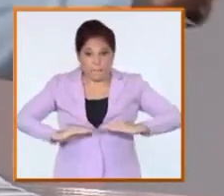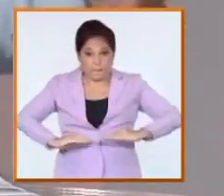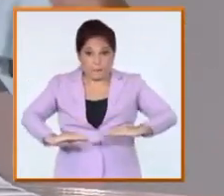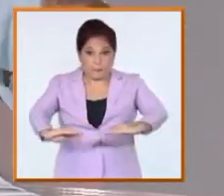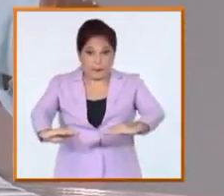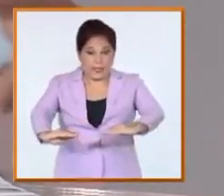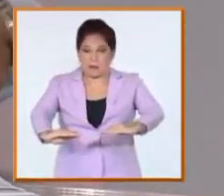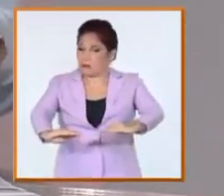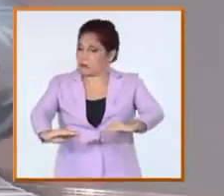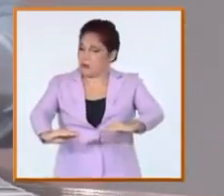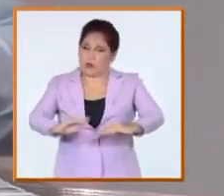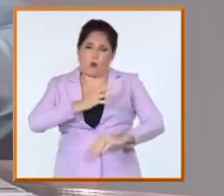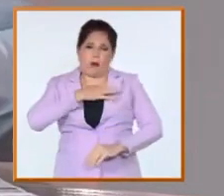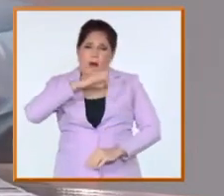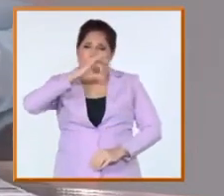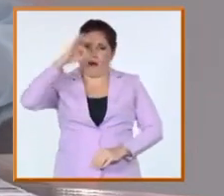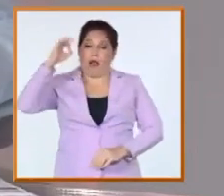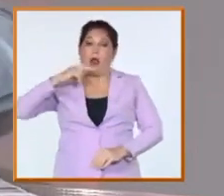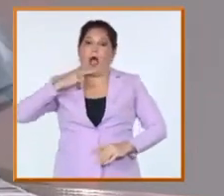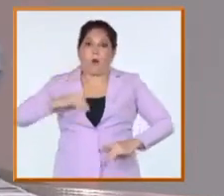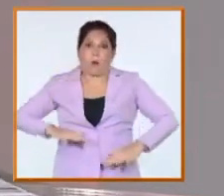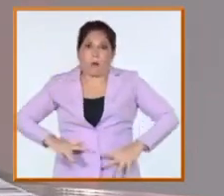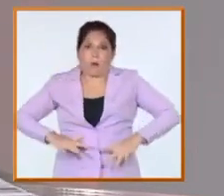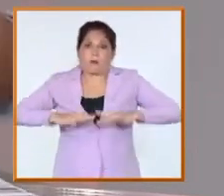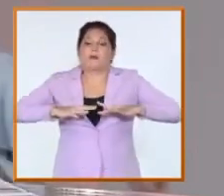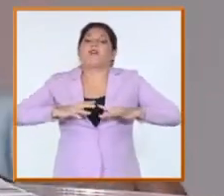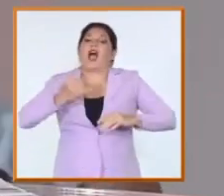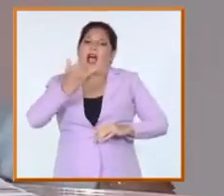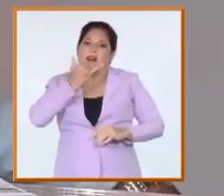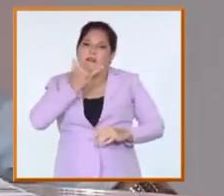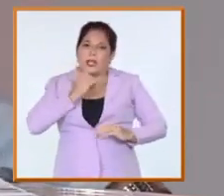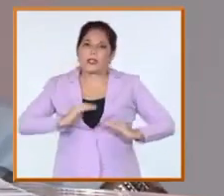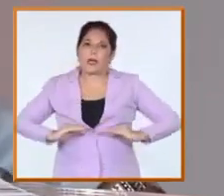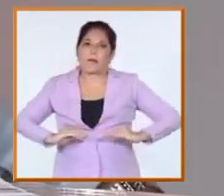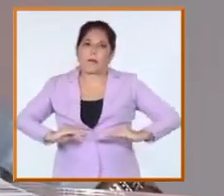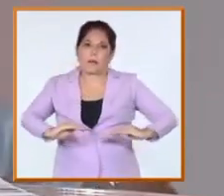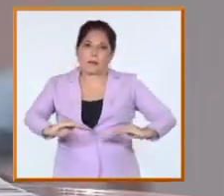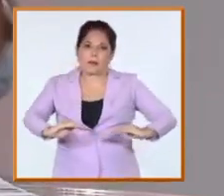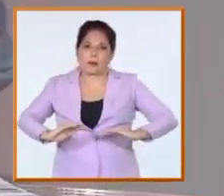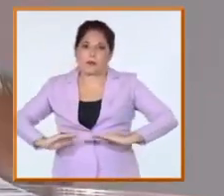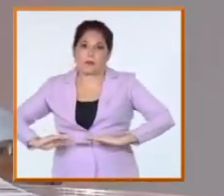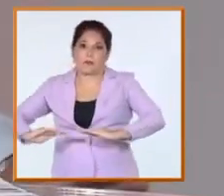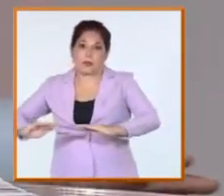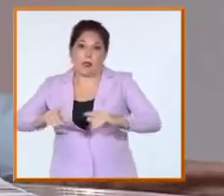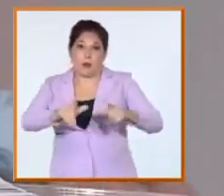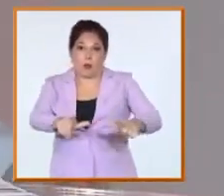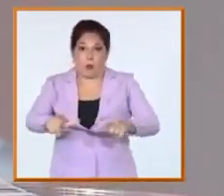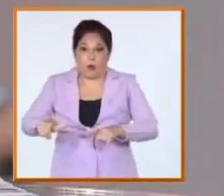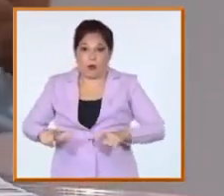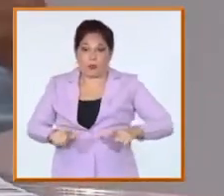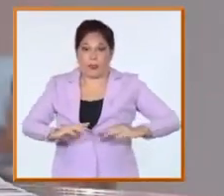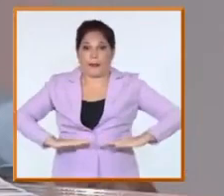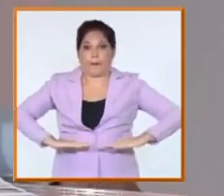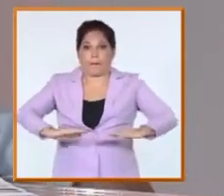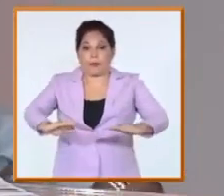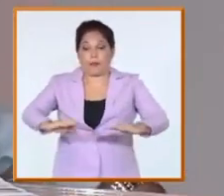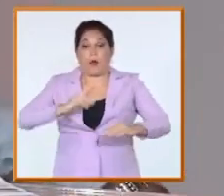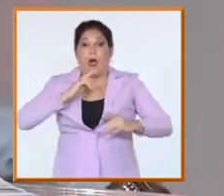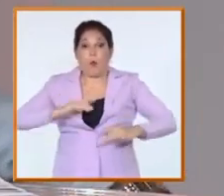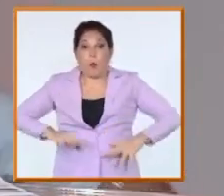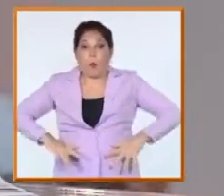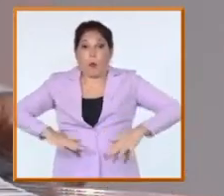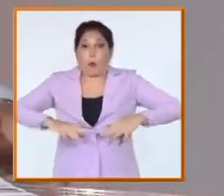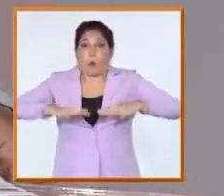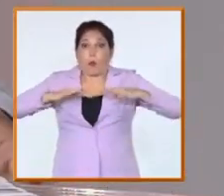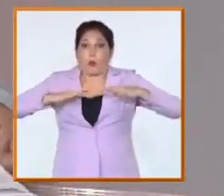total de rumbo total derrumbe parcial sin embargo aquí hubo también un nivel de pisos importantes afectados a partir del de estas inundaciones y las